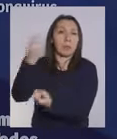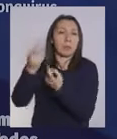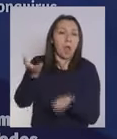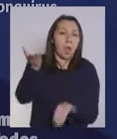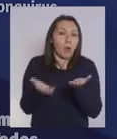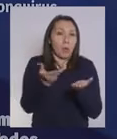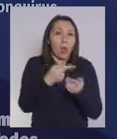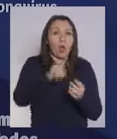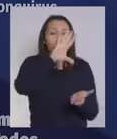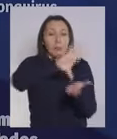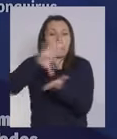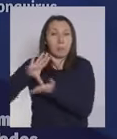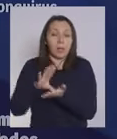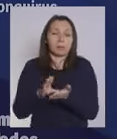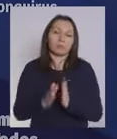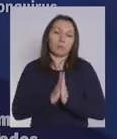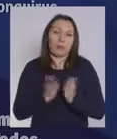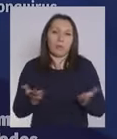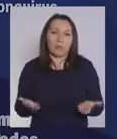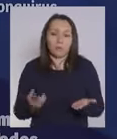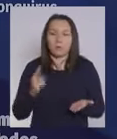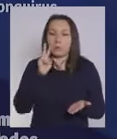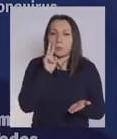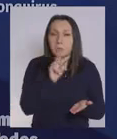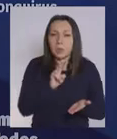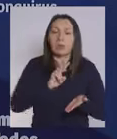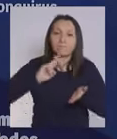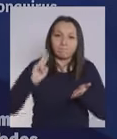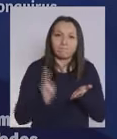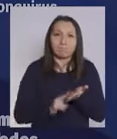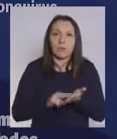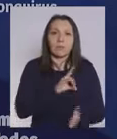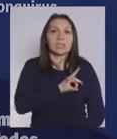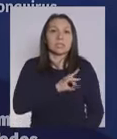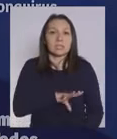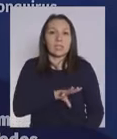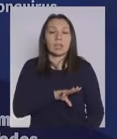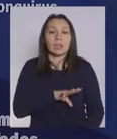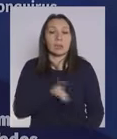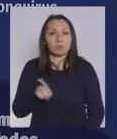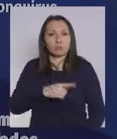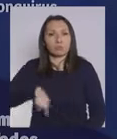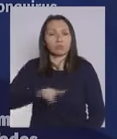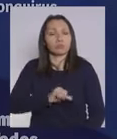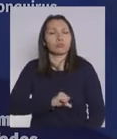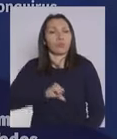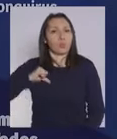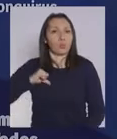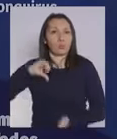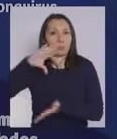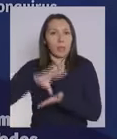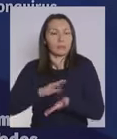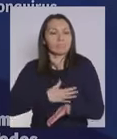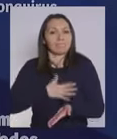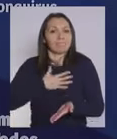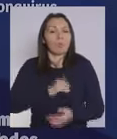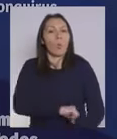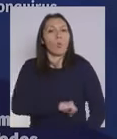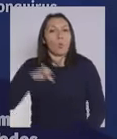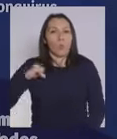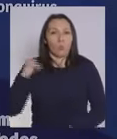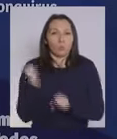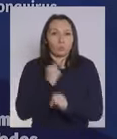comparan con otros países, por favor, vean la realidad de Chile y siéntanse orgullosos de su país y